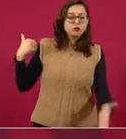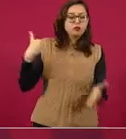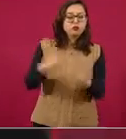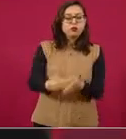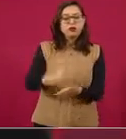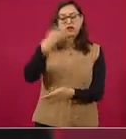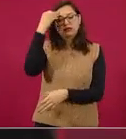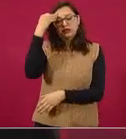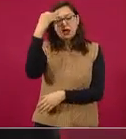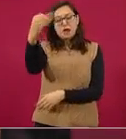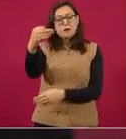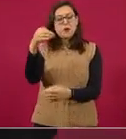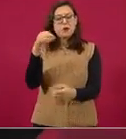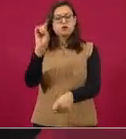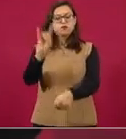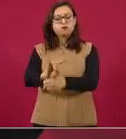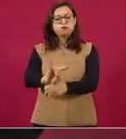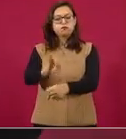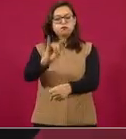de que eran